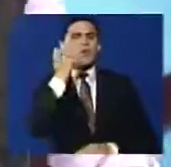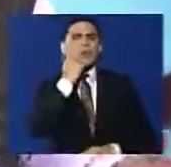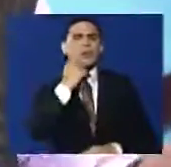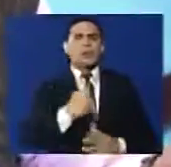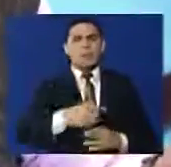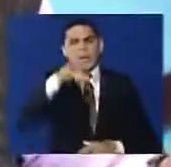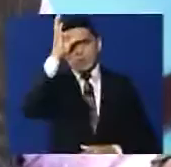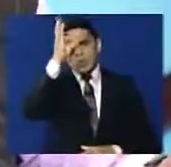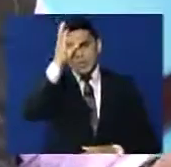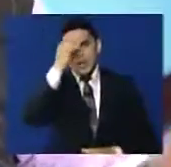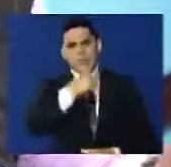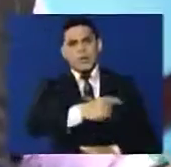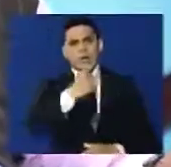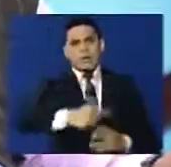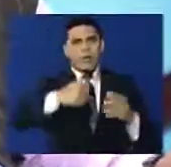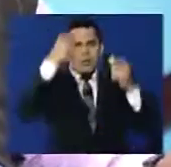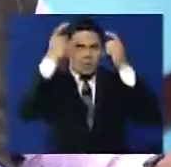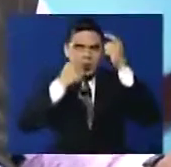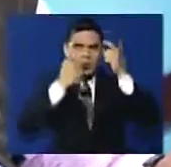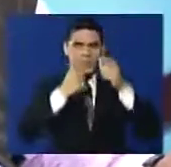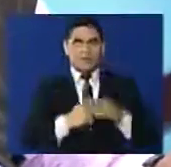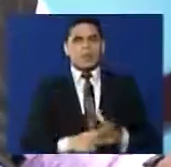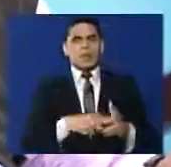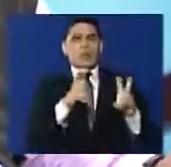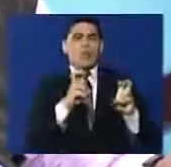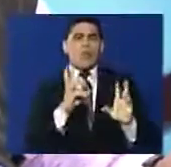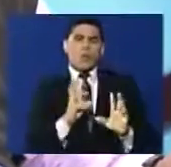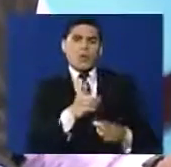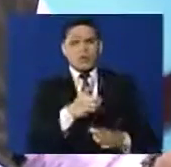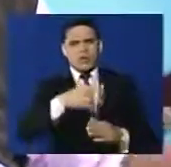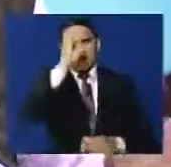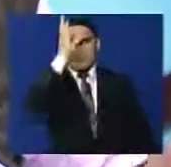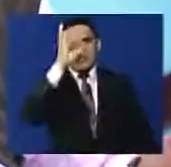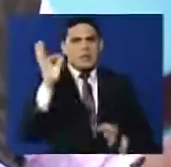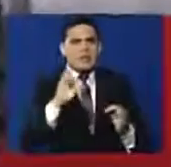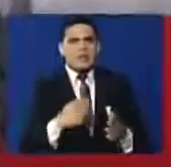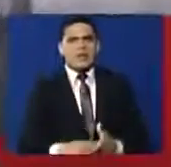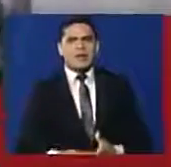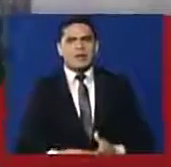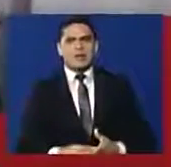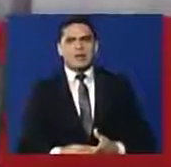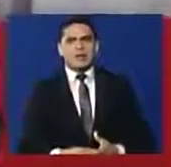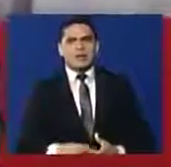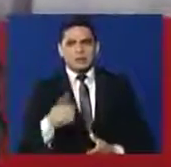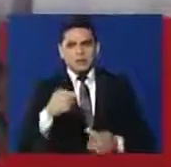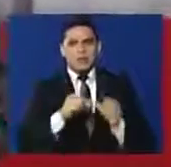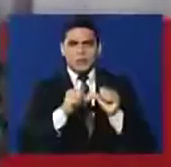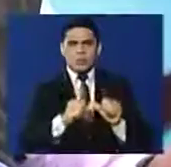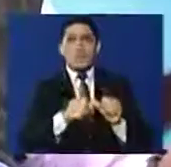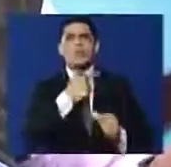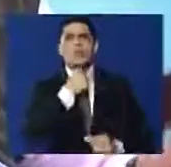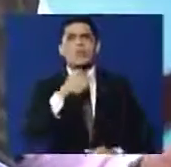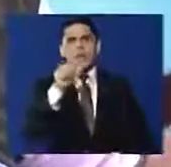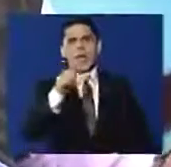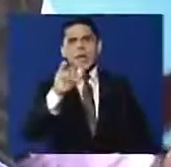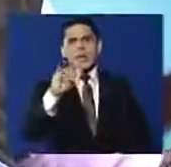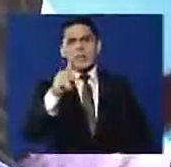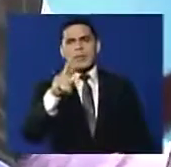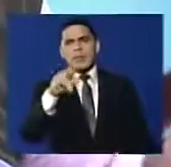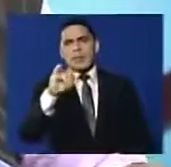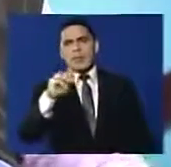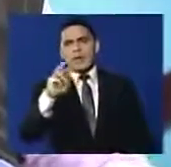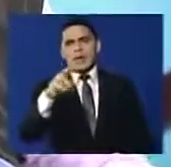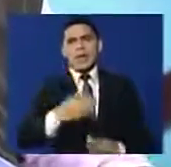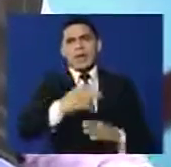de los chavistas hoy en día, ¿entiendes? Hay muchos advenedizos en este momento, en ese movimiento. Debe ser seguidor de Ali Primera. Yo, sigue siendo el